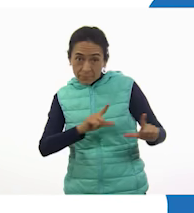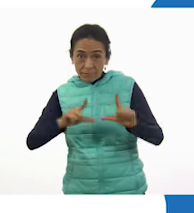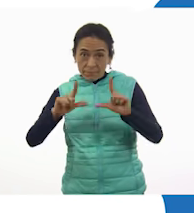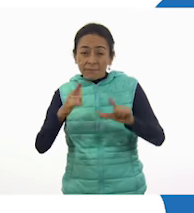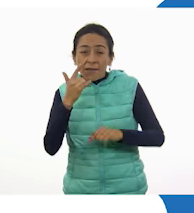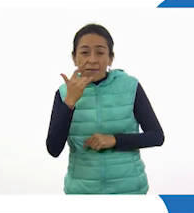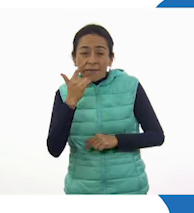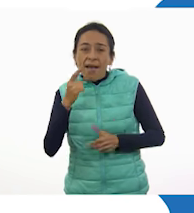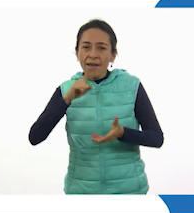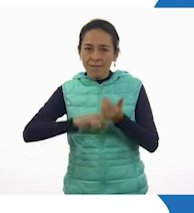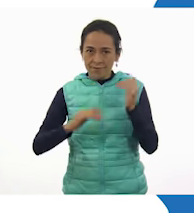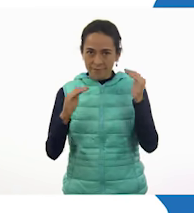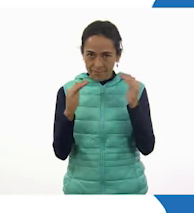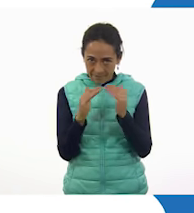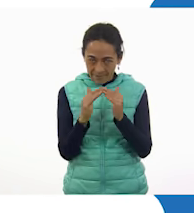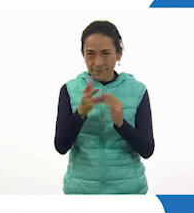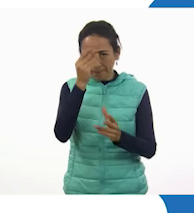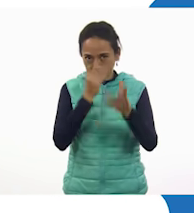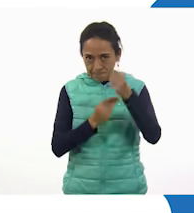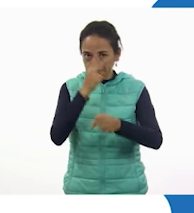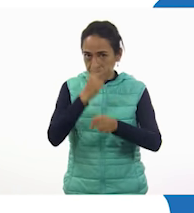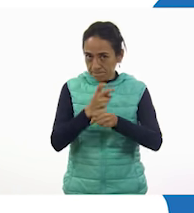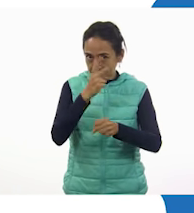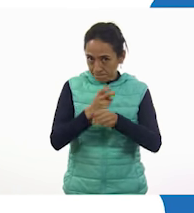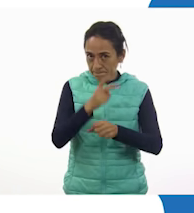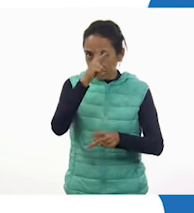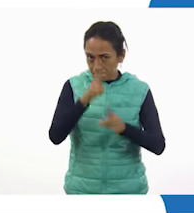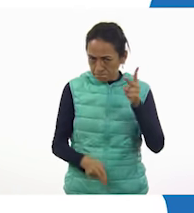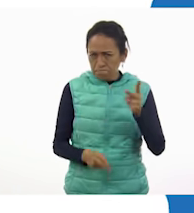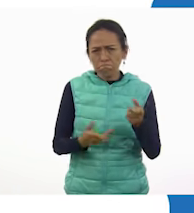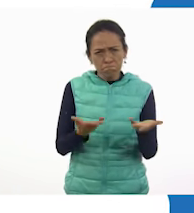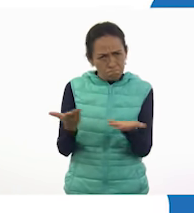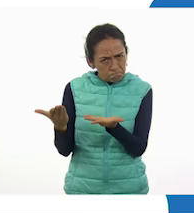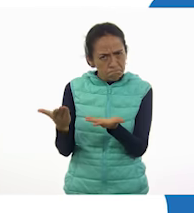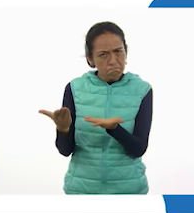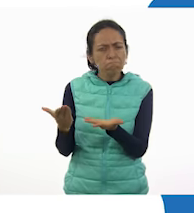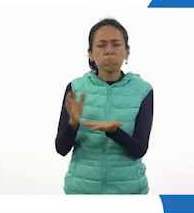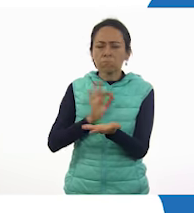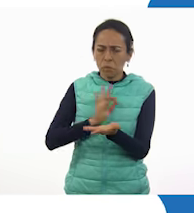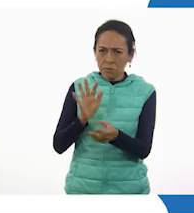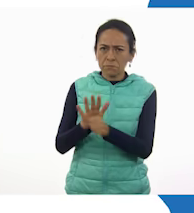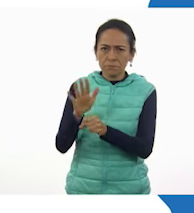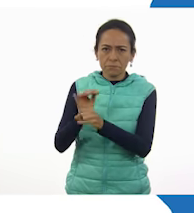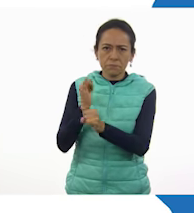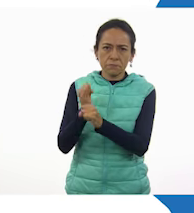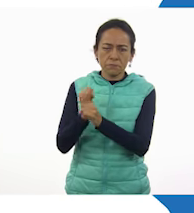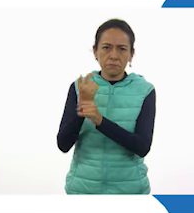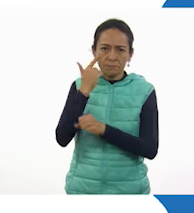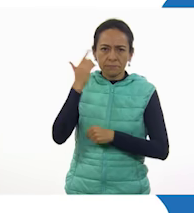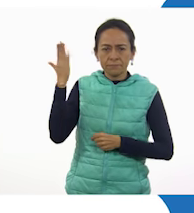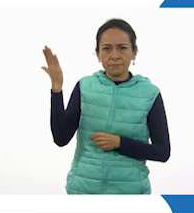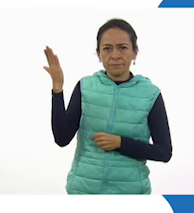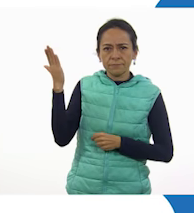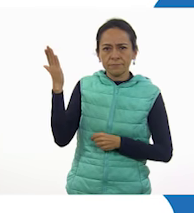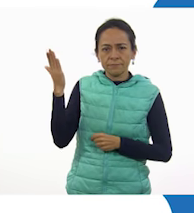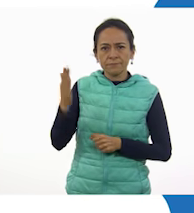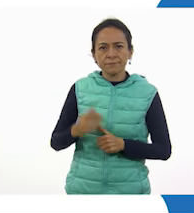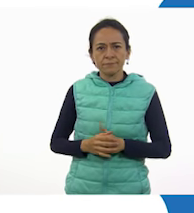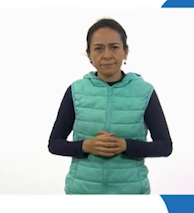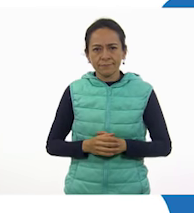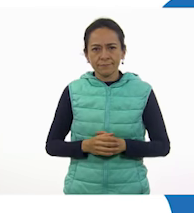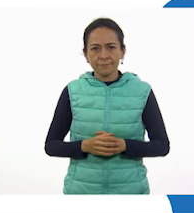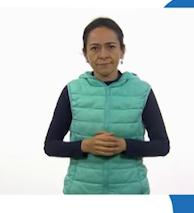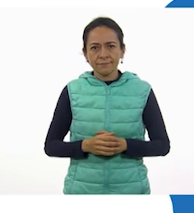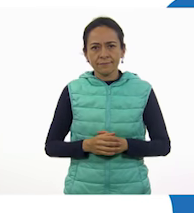programas de Aprende en Casa 2, los puedes encontrar en la siguiente liga, aprendeencasa.c